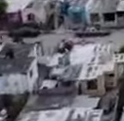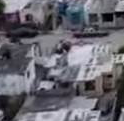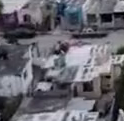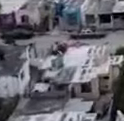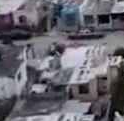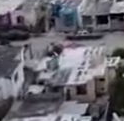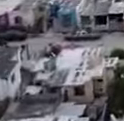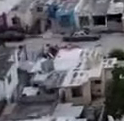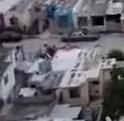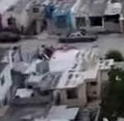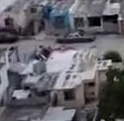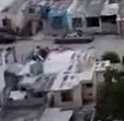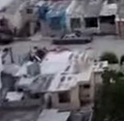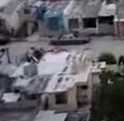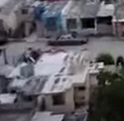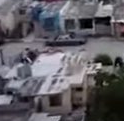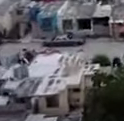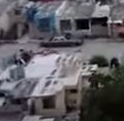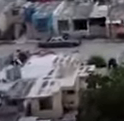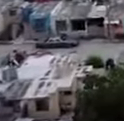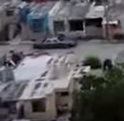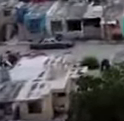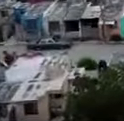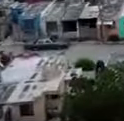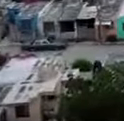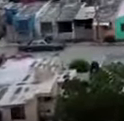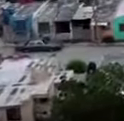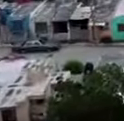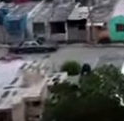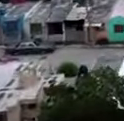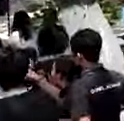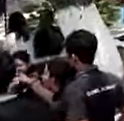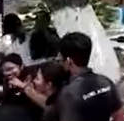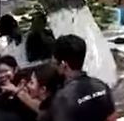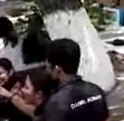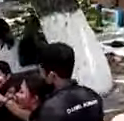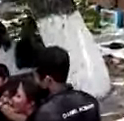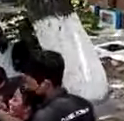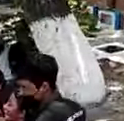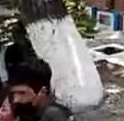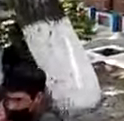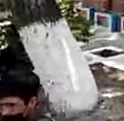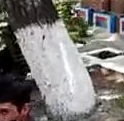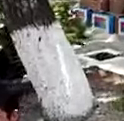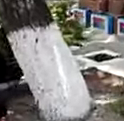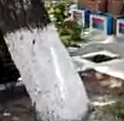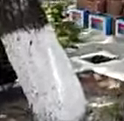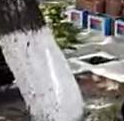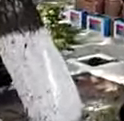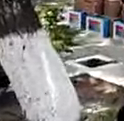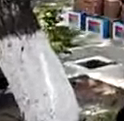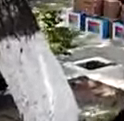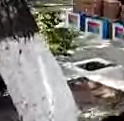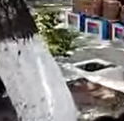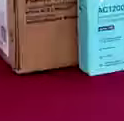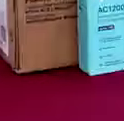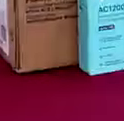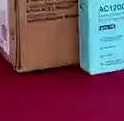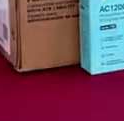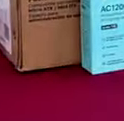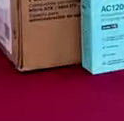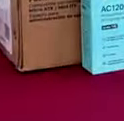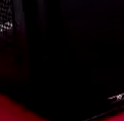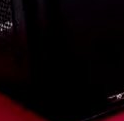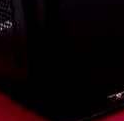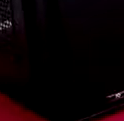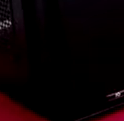la avenida Venustiano Carranza en la colonia Tampico Altamira. Sin educación no hay transformación.